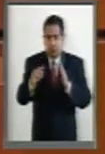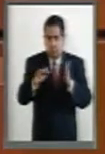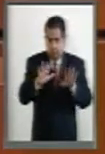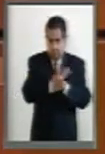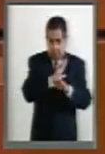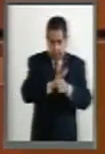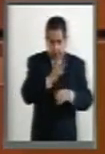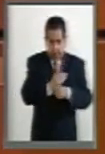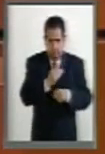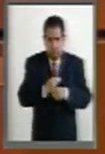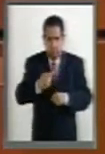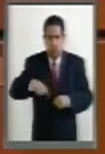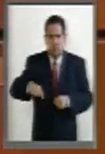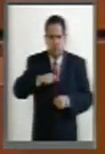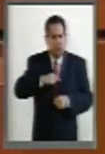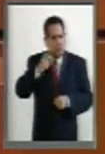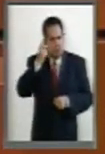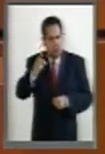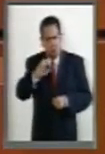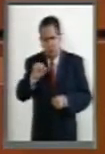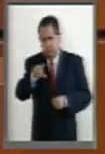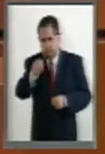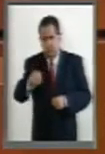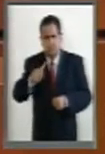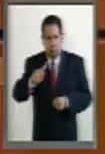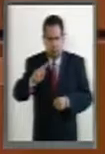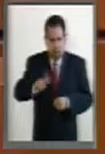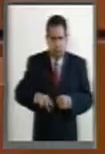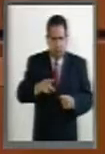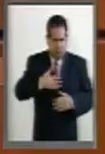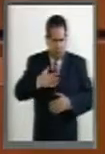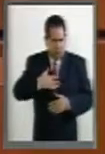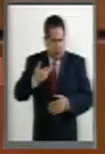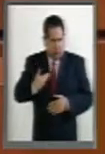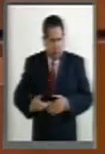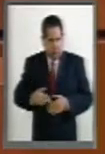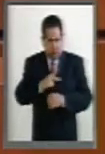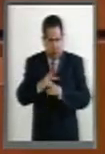somos ejidatarios y comuneros de este país, como la de La Voz,